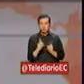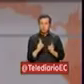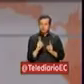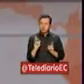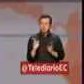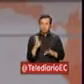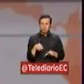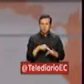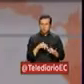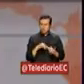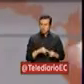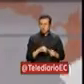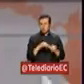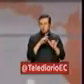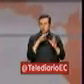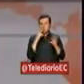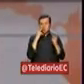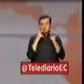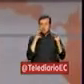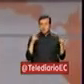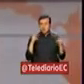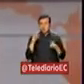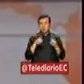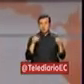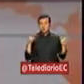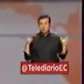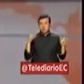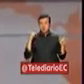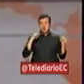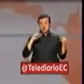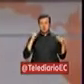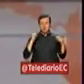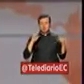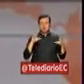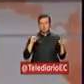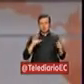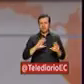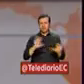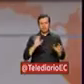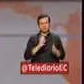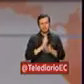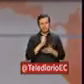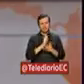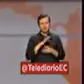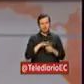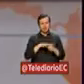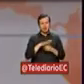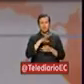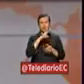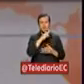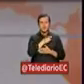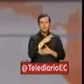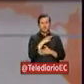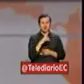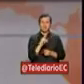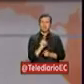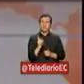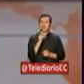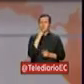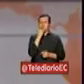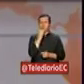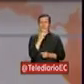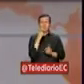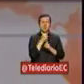que prevenga la posibilidad de que unas personas se golpeen con otras, no en un centro de estudios, no en una universidad. Es